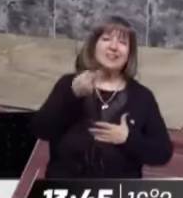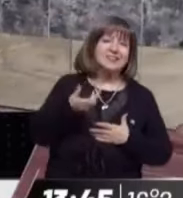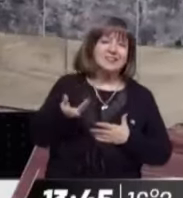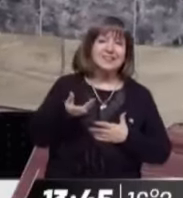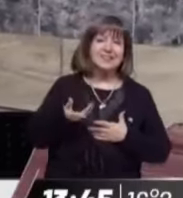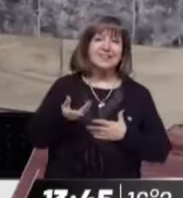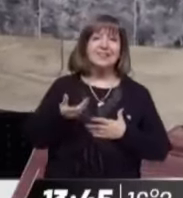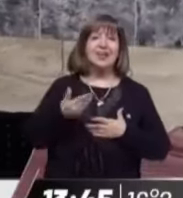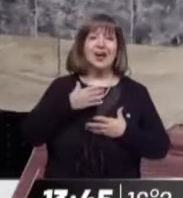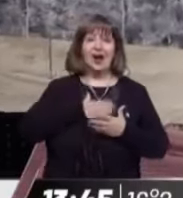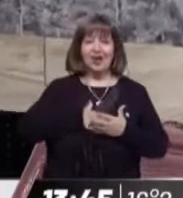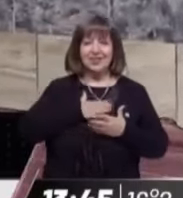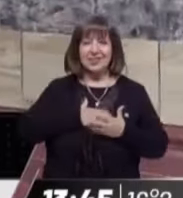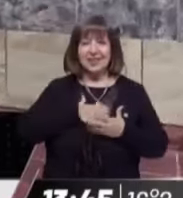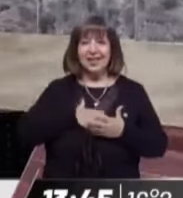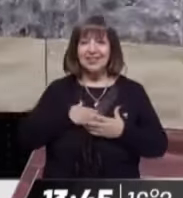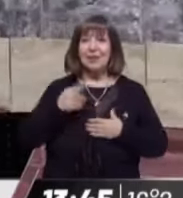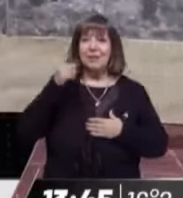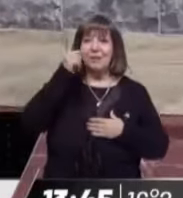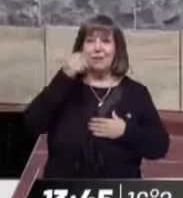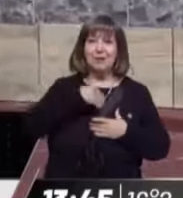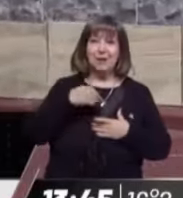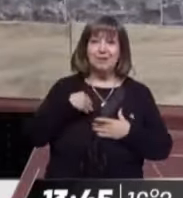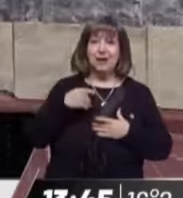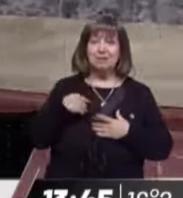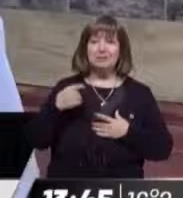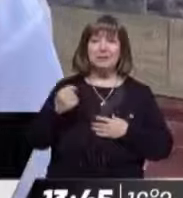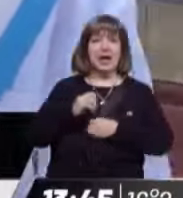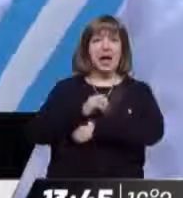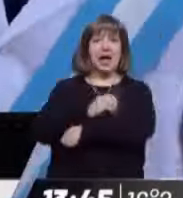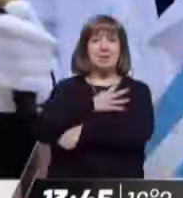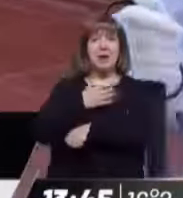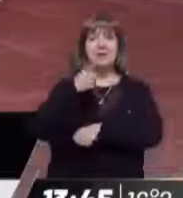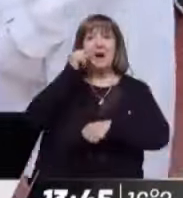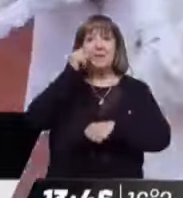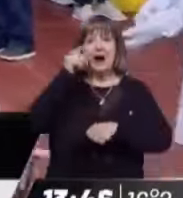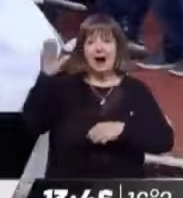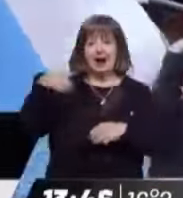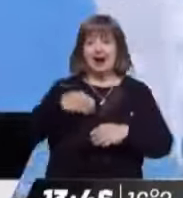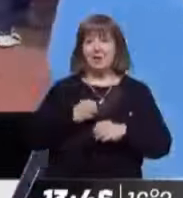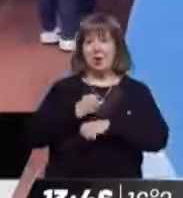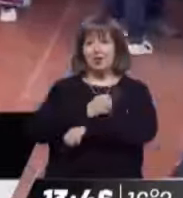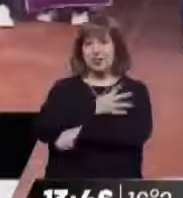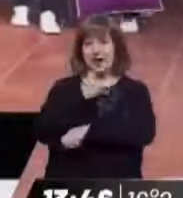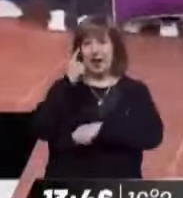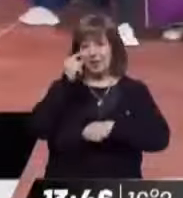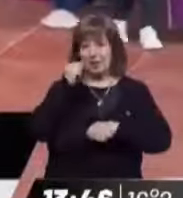contentos? Sí, están re. Tenía un... Venga, papá, mirá, está emocionado el padre, me muero. Vení, papá.